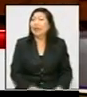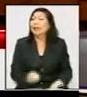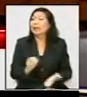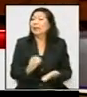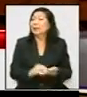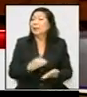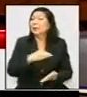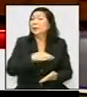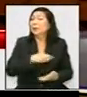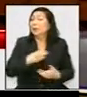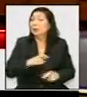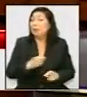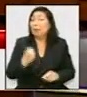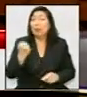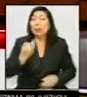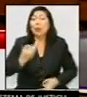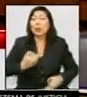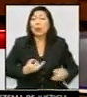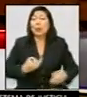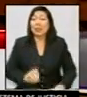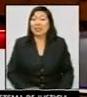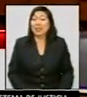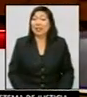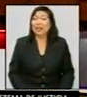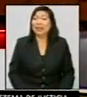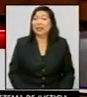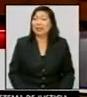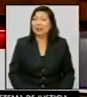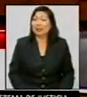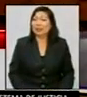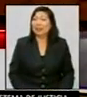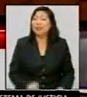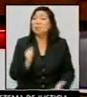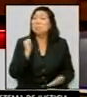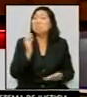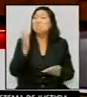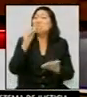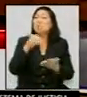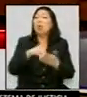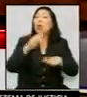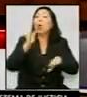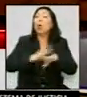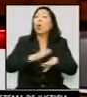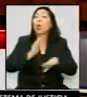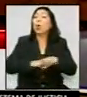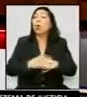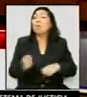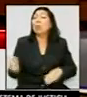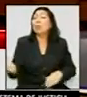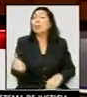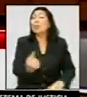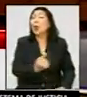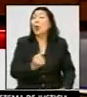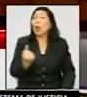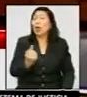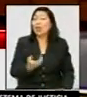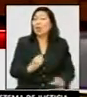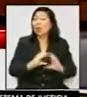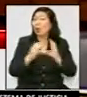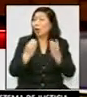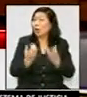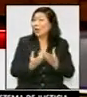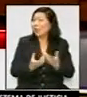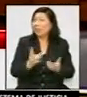en el Ministerio Público y en el Poder Judicial, que nos van a imputar culpabilidad. Los